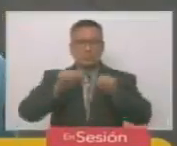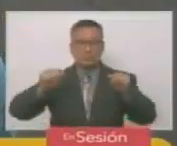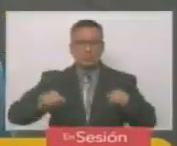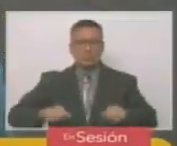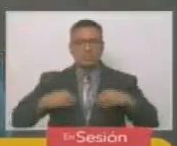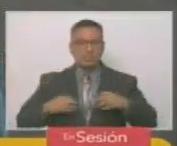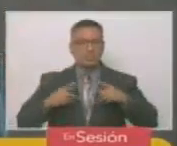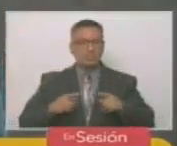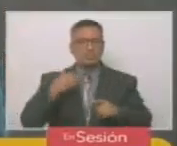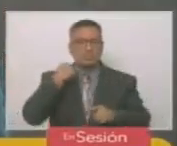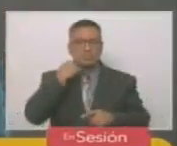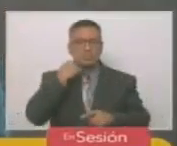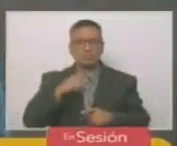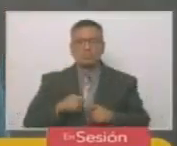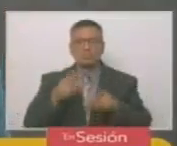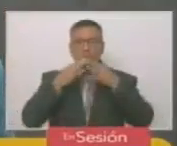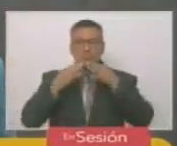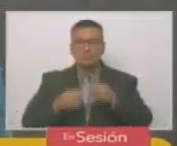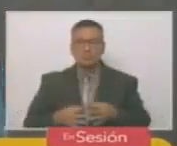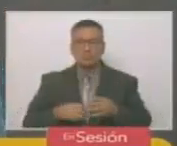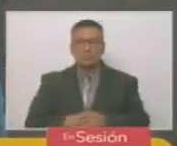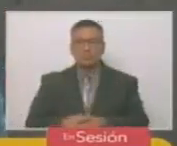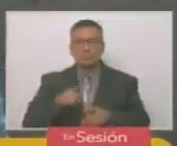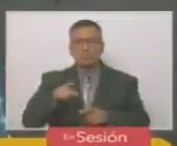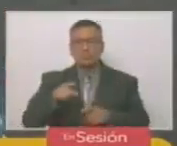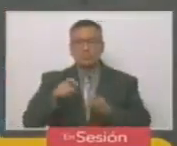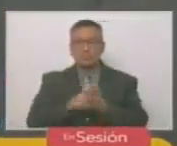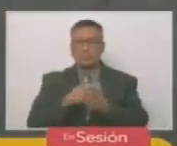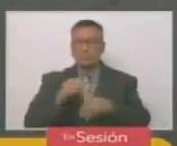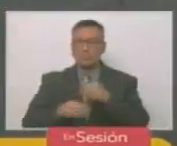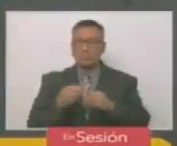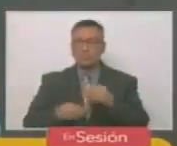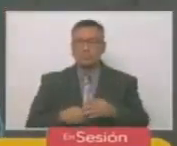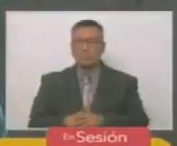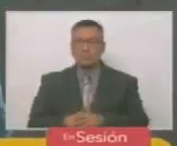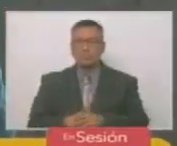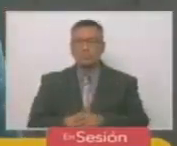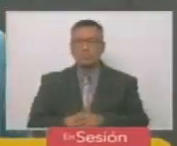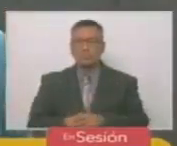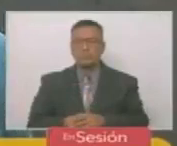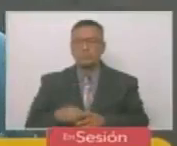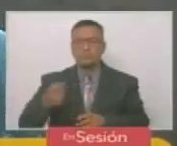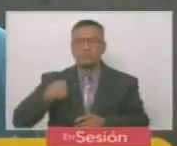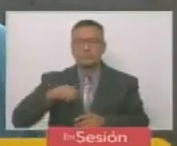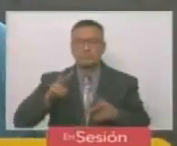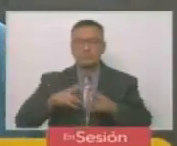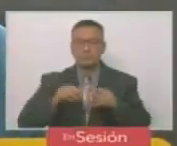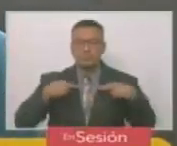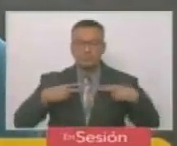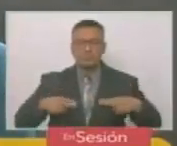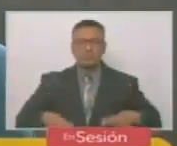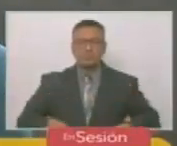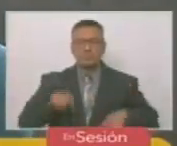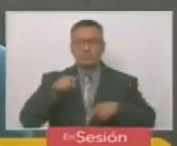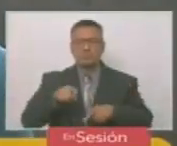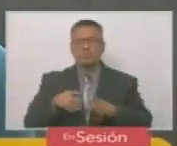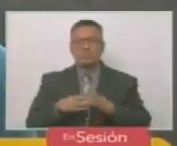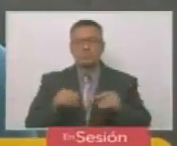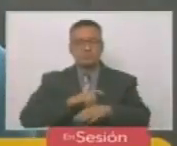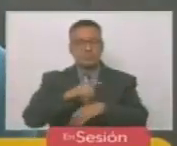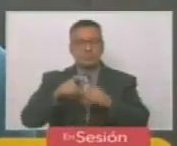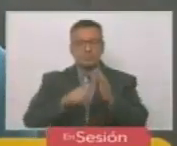salud y se pueda garantizar esas condiciones para que haya la humanización de este acto tan